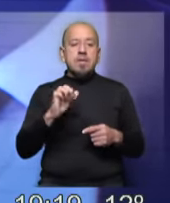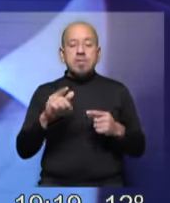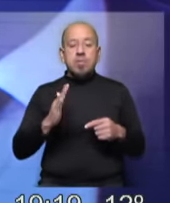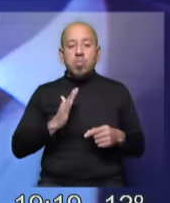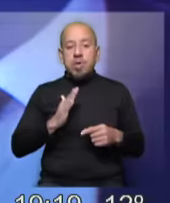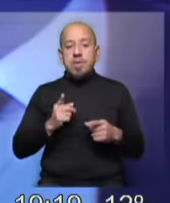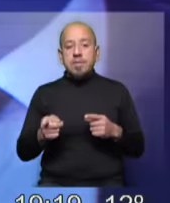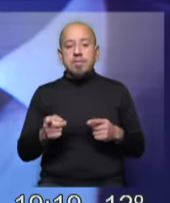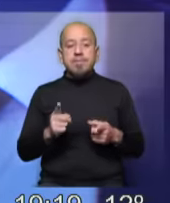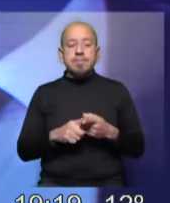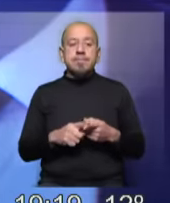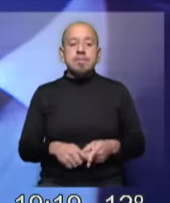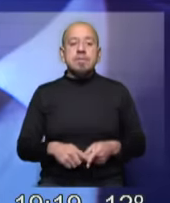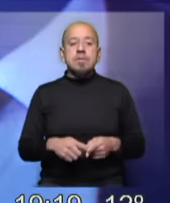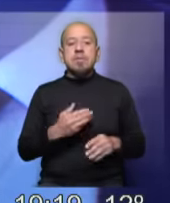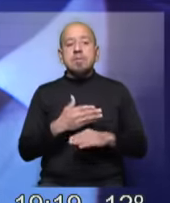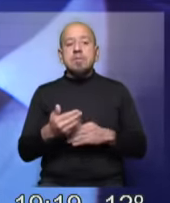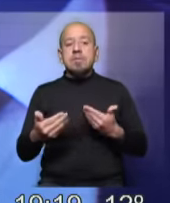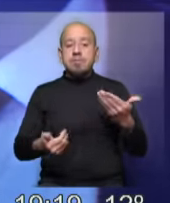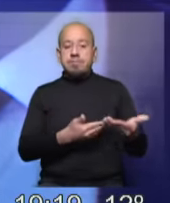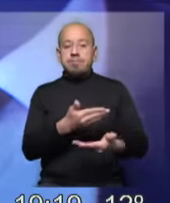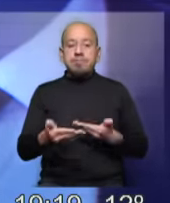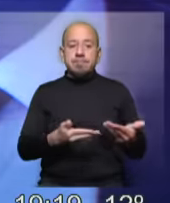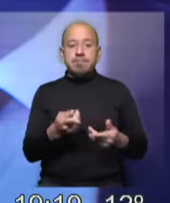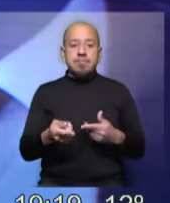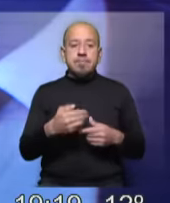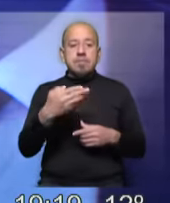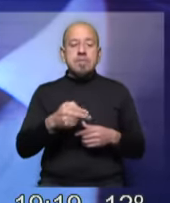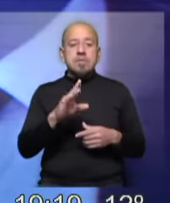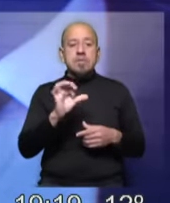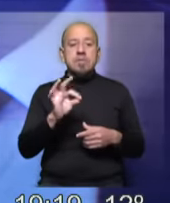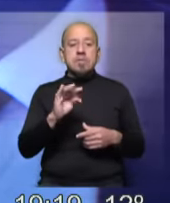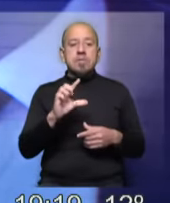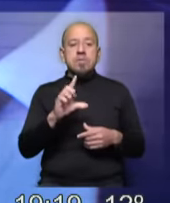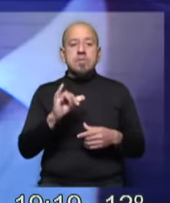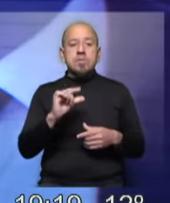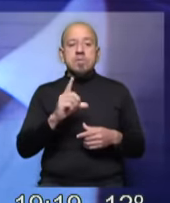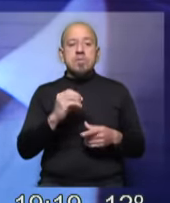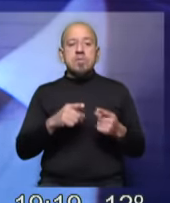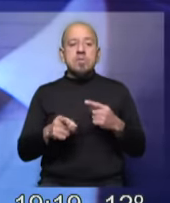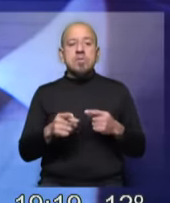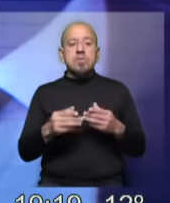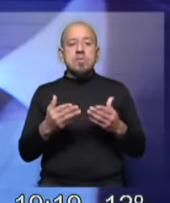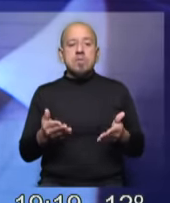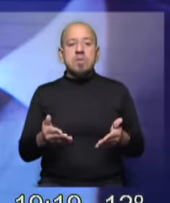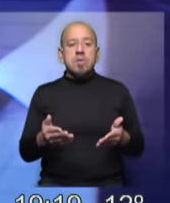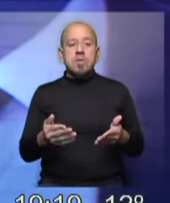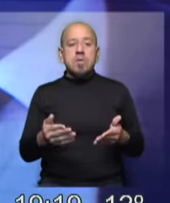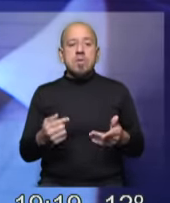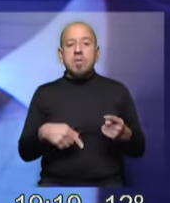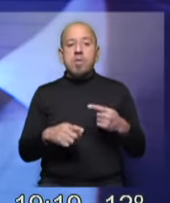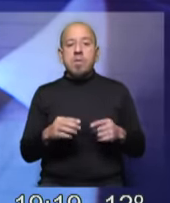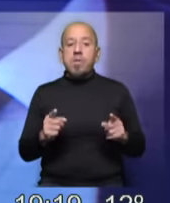día ante Fiscalía. Luego de un intercambio que tuvieron H y Bustillo, justamente vinculado a esto, a la